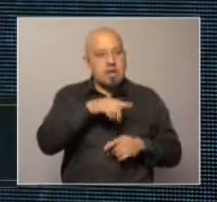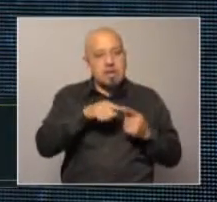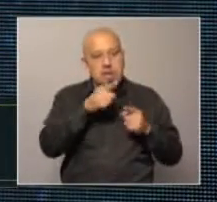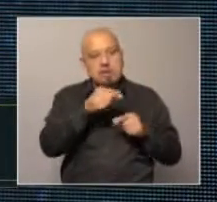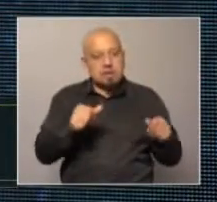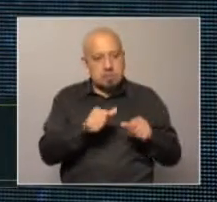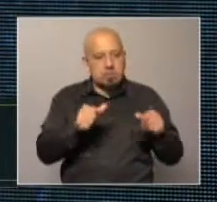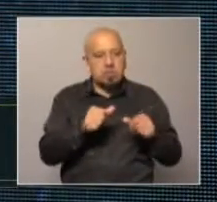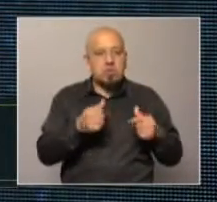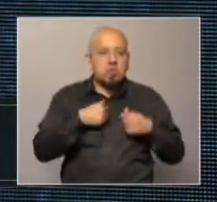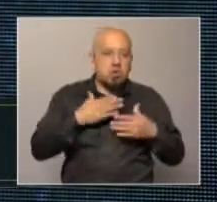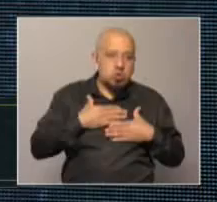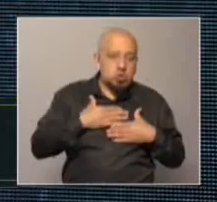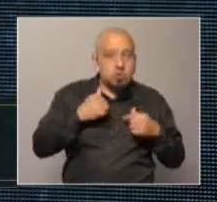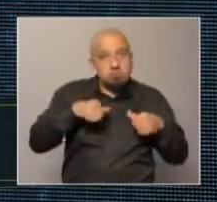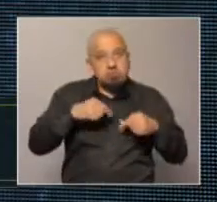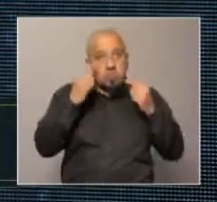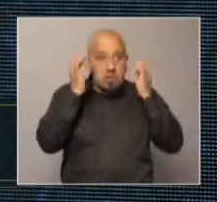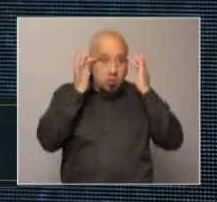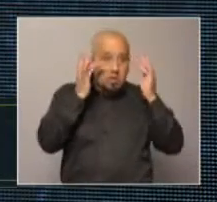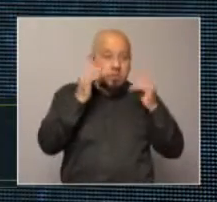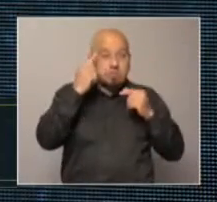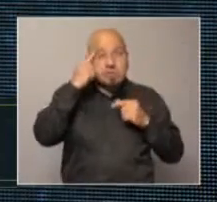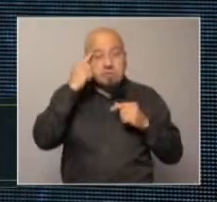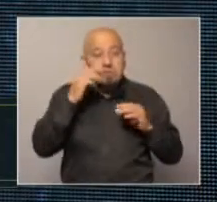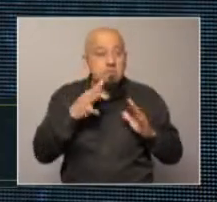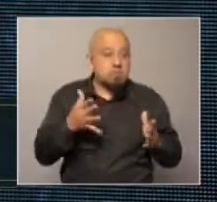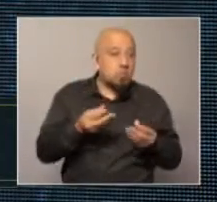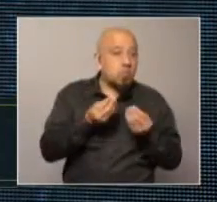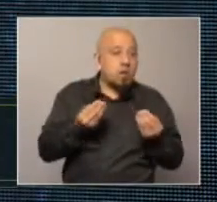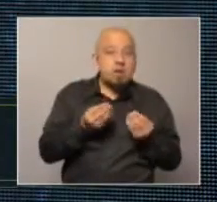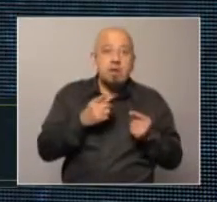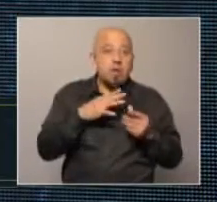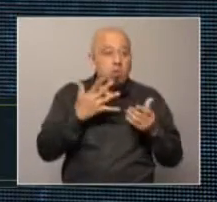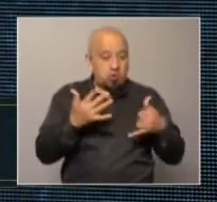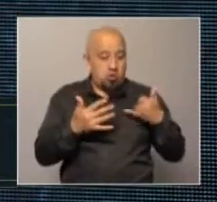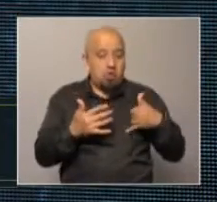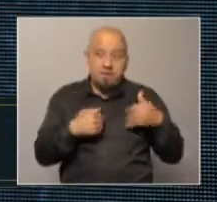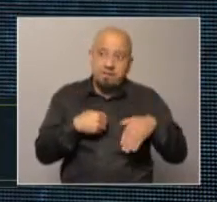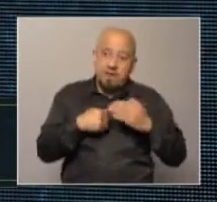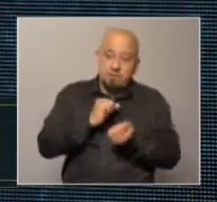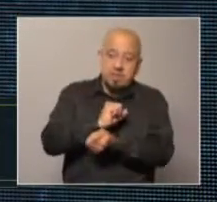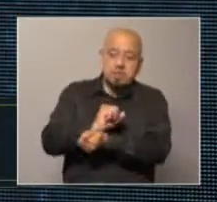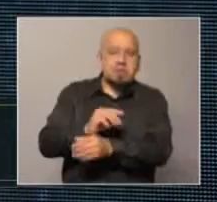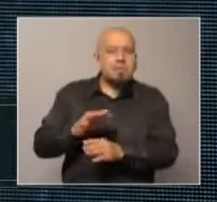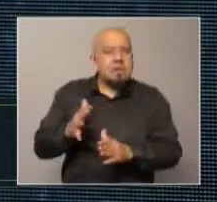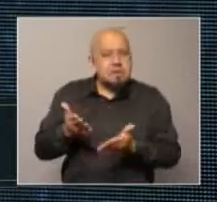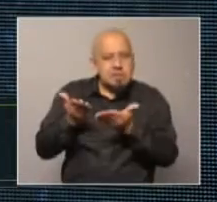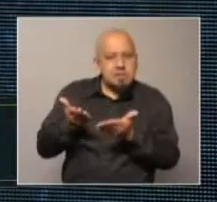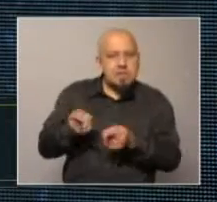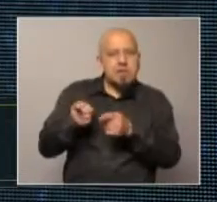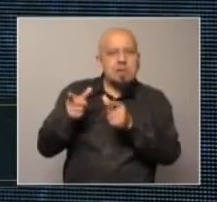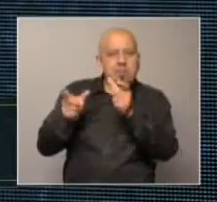digamos, nosotros, digamos, desde la educación, pensar un poco cuáles son los efectos, ¿no? ¿Qué provoca esto, ¿no? Y claramente ahí